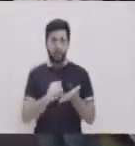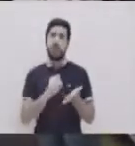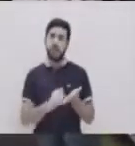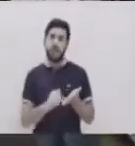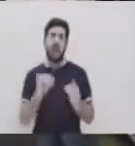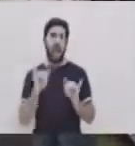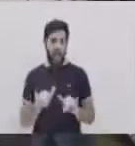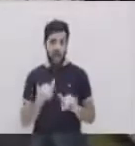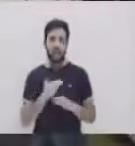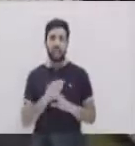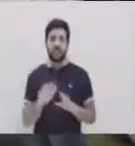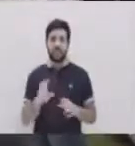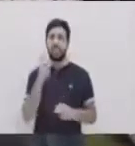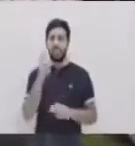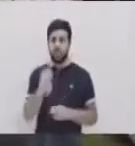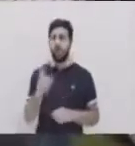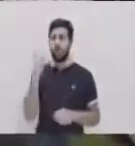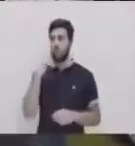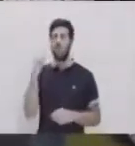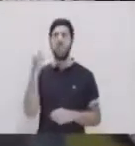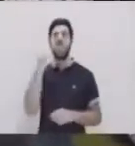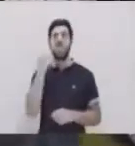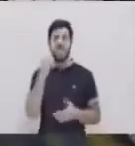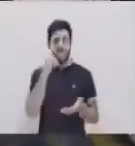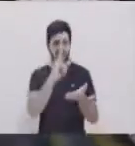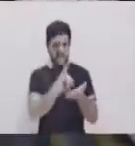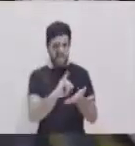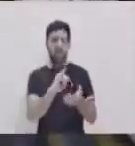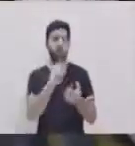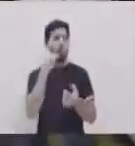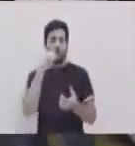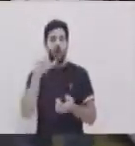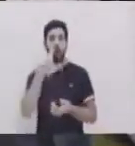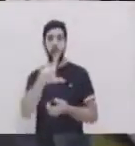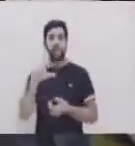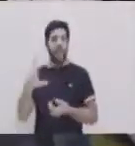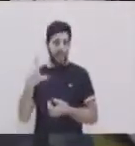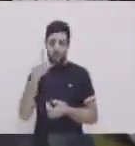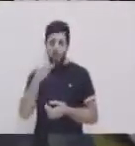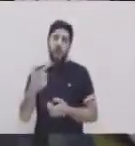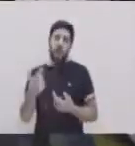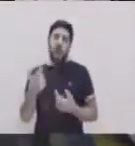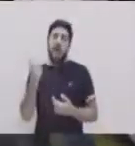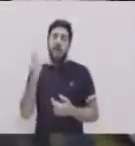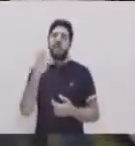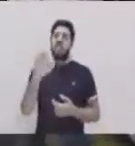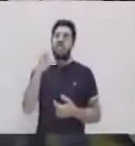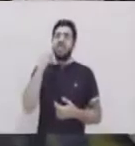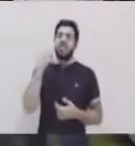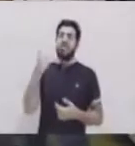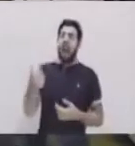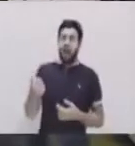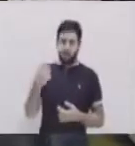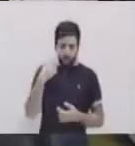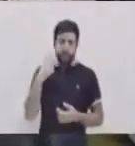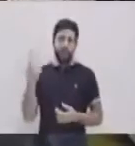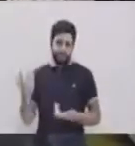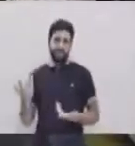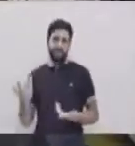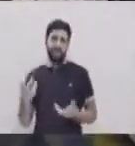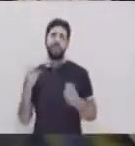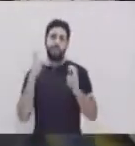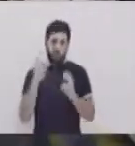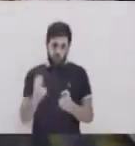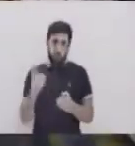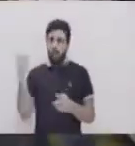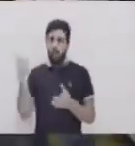suena. Por eso pone una I en lugar de la doble L, porque ellos tratan de reproducir el Tal y habla que como se nosotros escucha. tenemos. Por